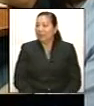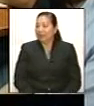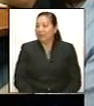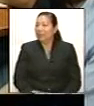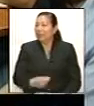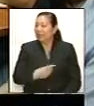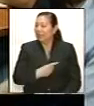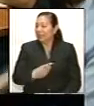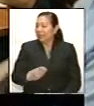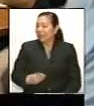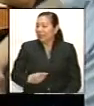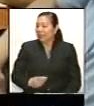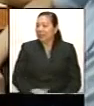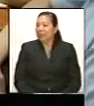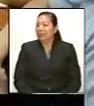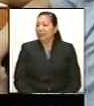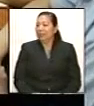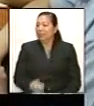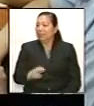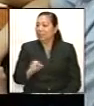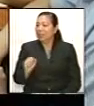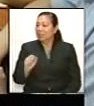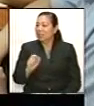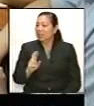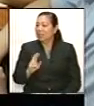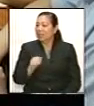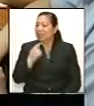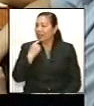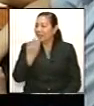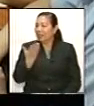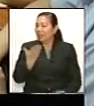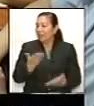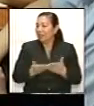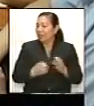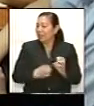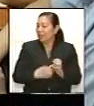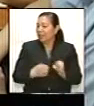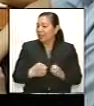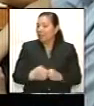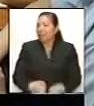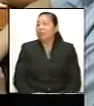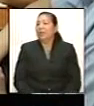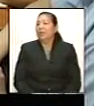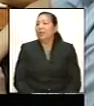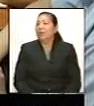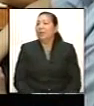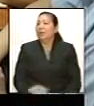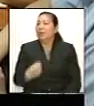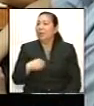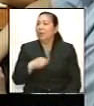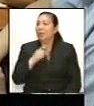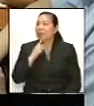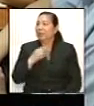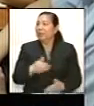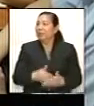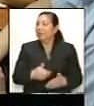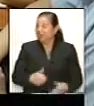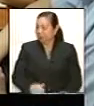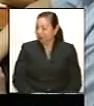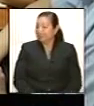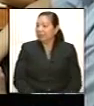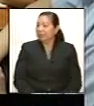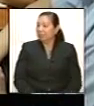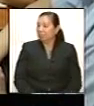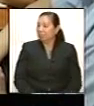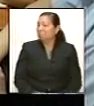la directora de Ana María nos ha solicitado ya en este caso al equipo que presentemos, ¿no?, este descargo ya al año de haber cumplido,